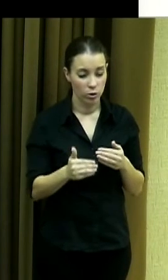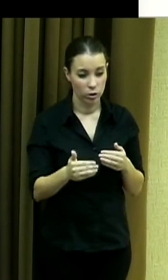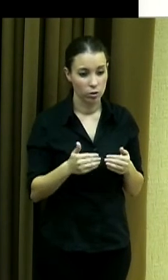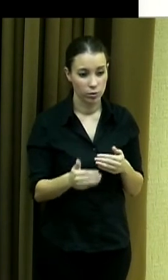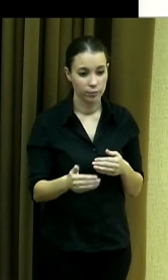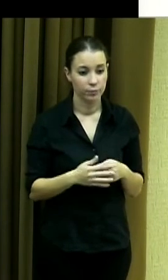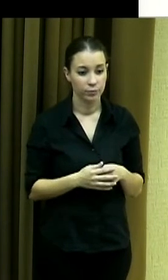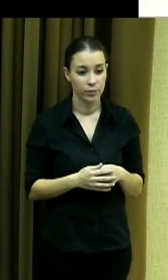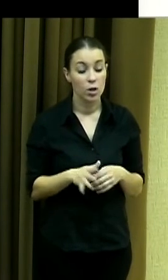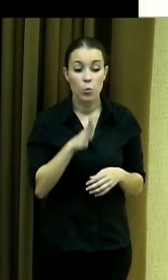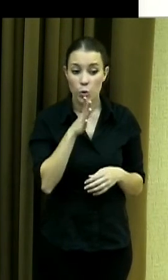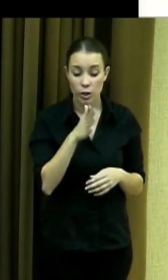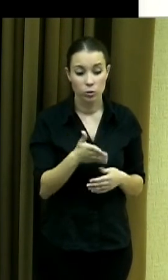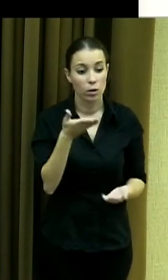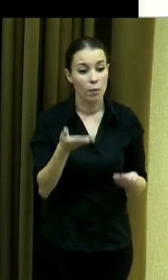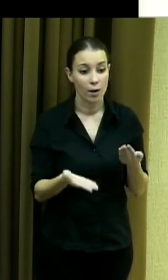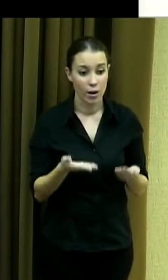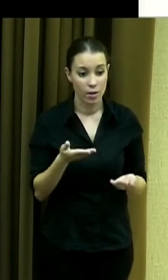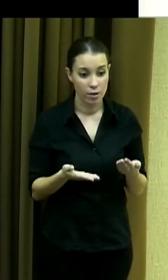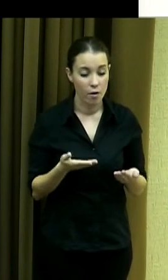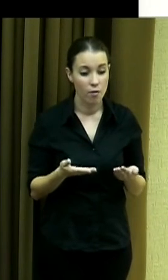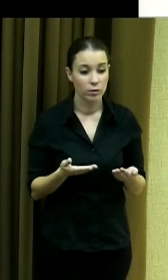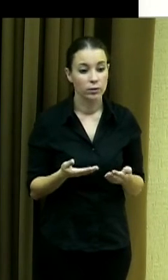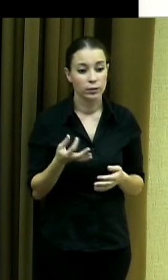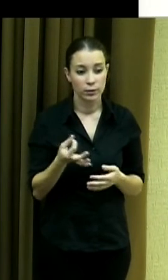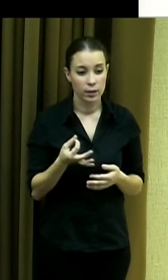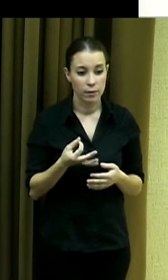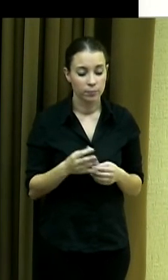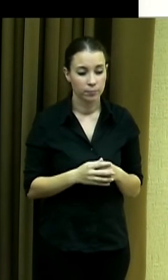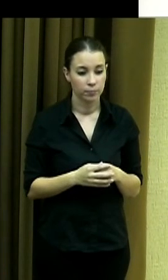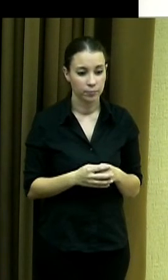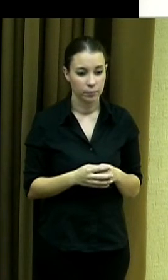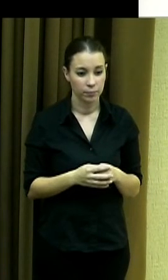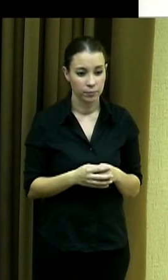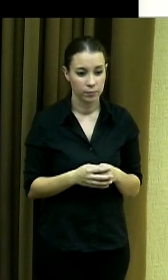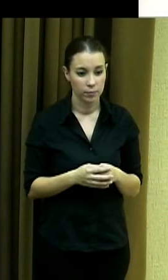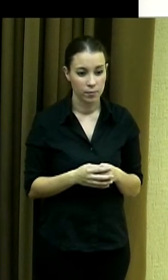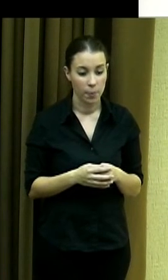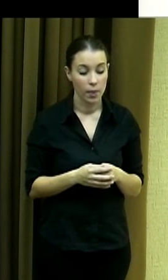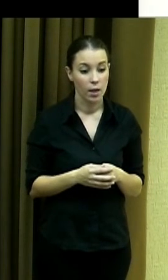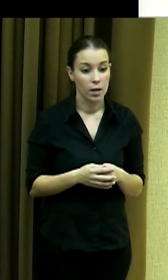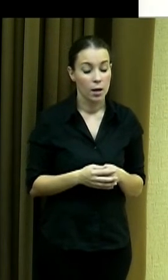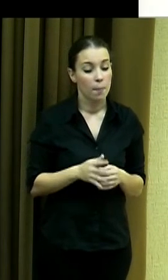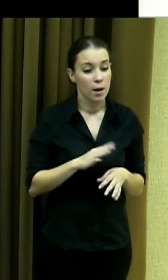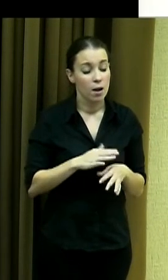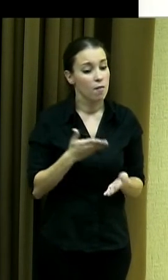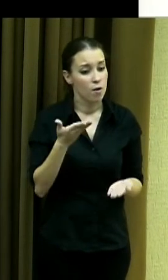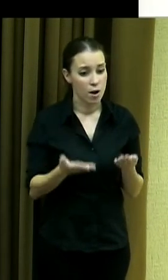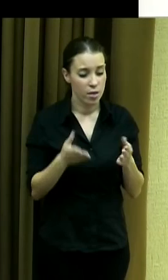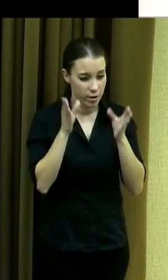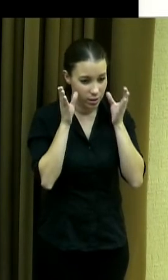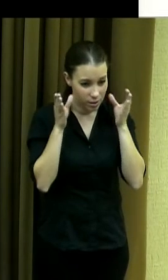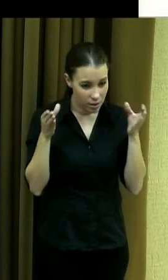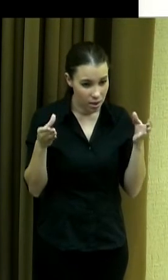eso siempre la valoración tiene que ser provisional, ¿vale? Los criterios que tenemos para hacer las valoraciones se